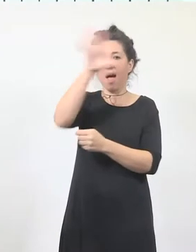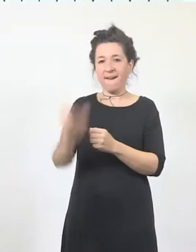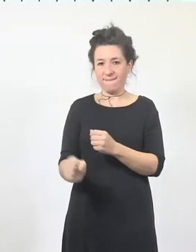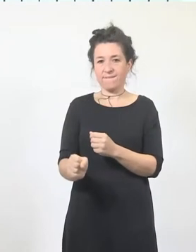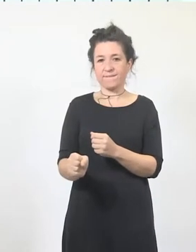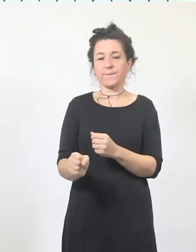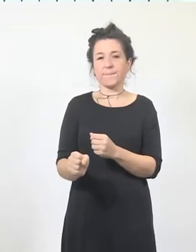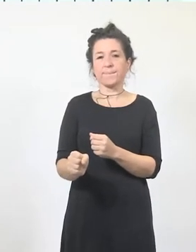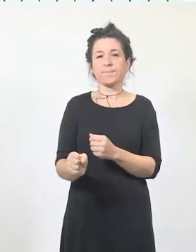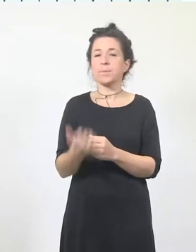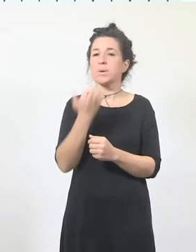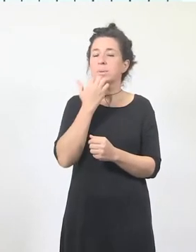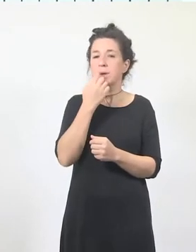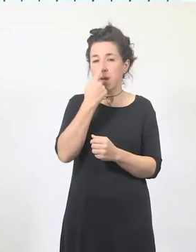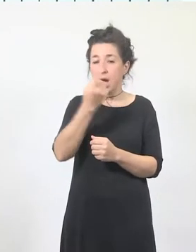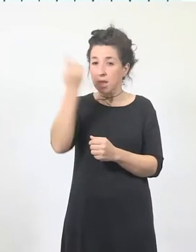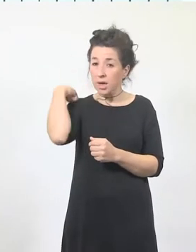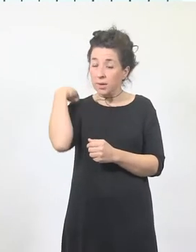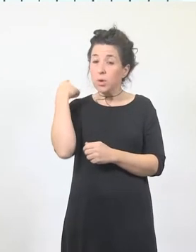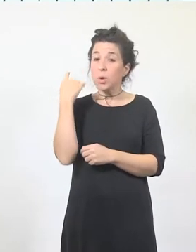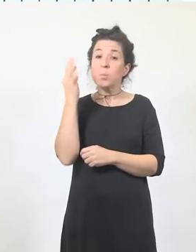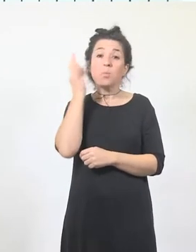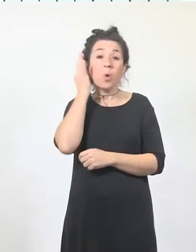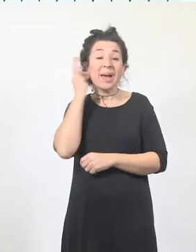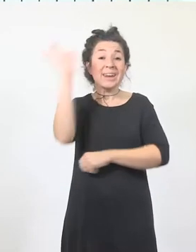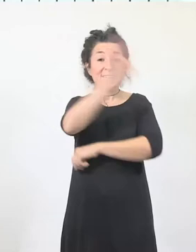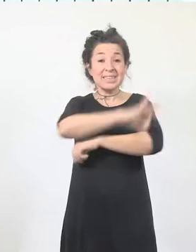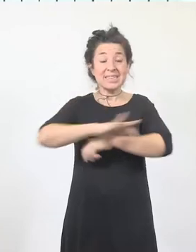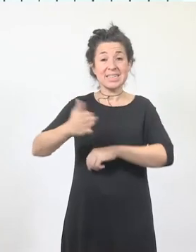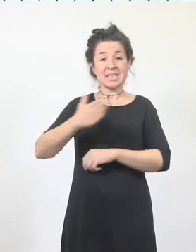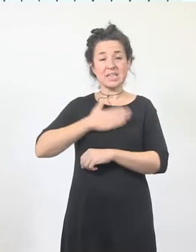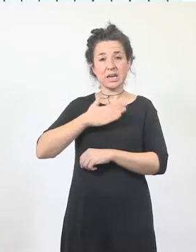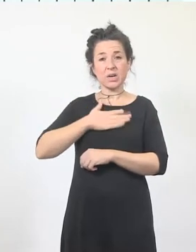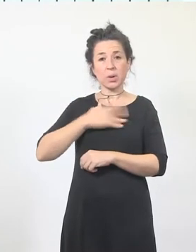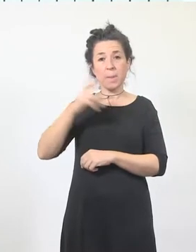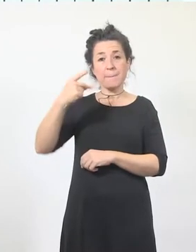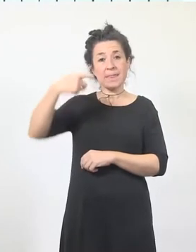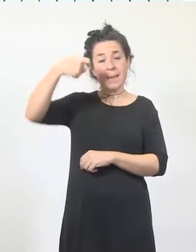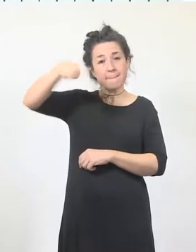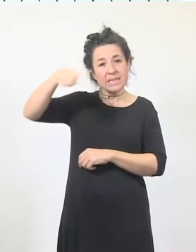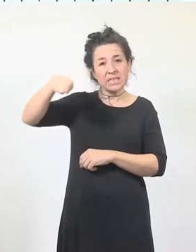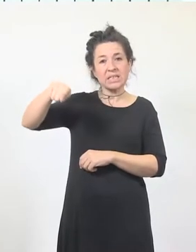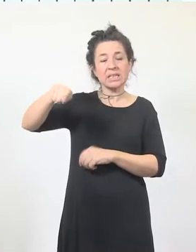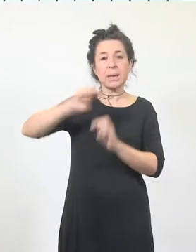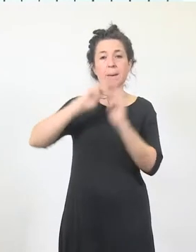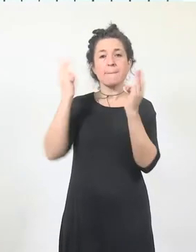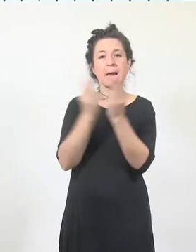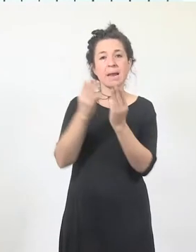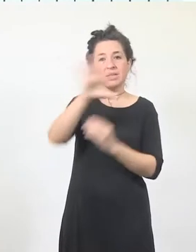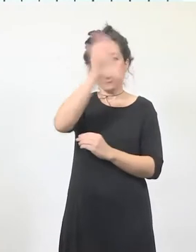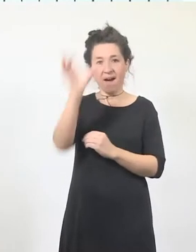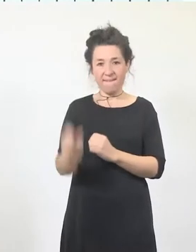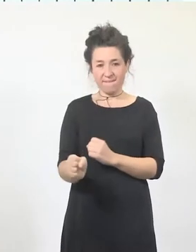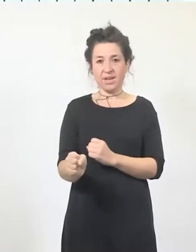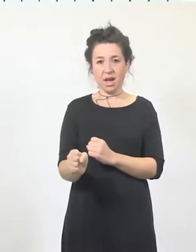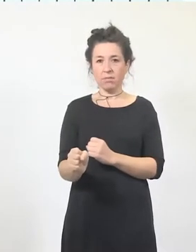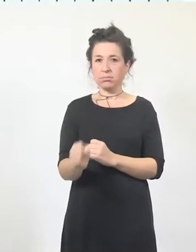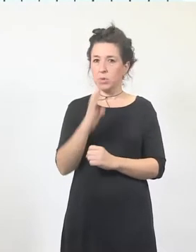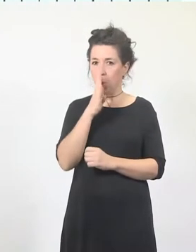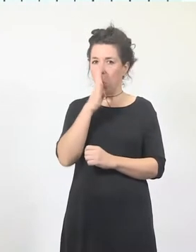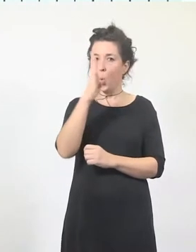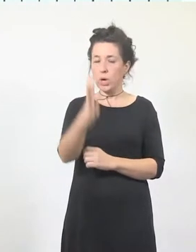africano. El año pasado, pues una mujer saharaui había sido la vicepresidenta del Parlamento Africano durante 4 años,